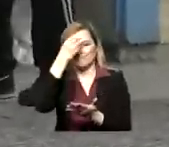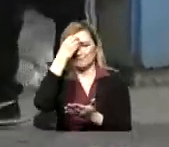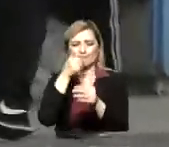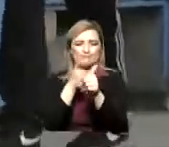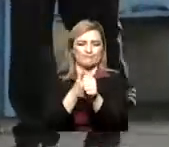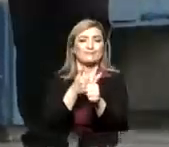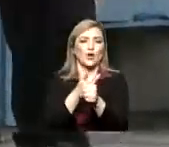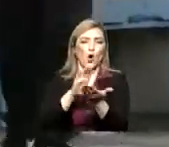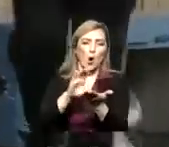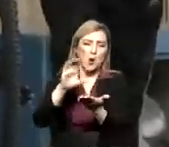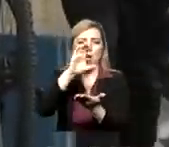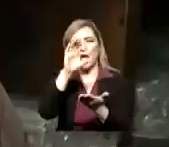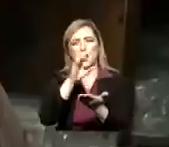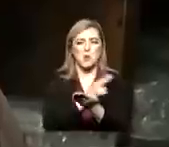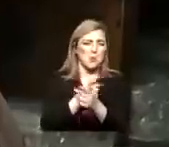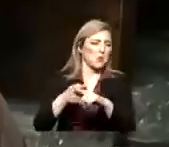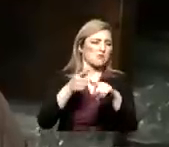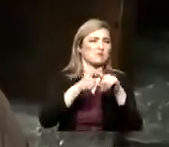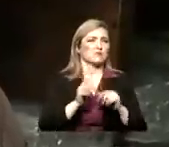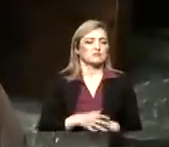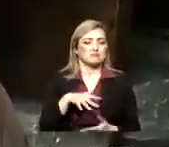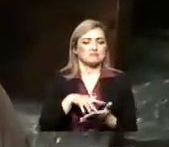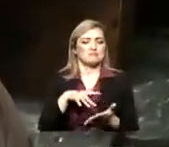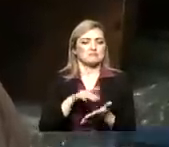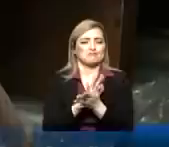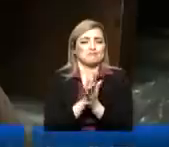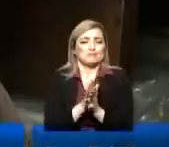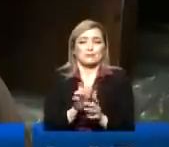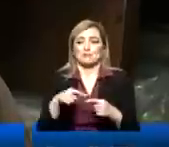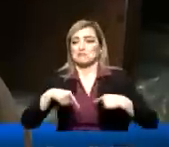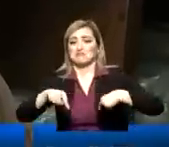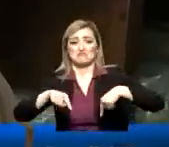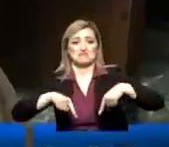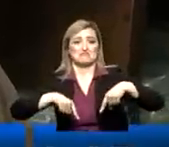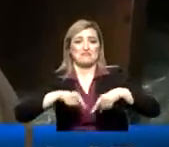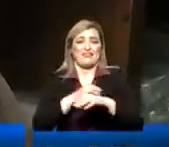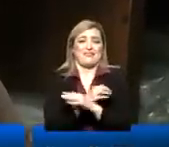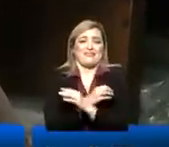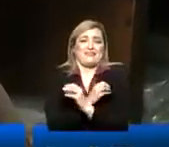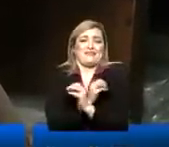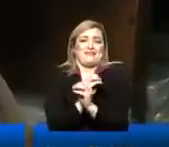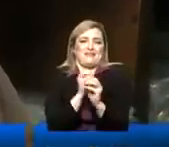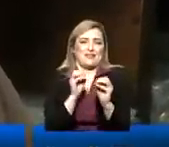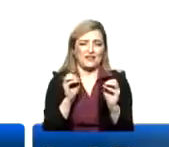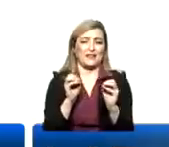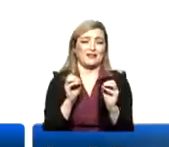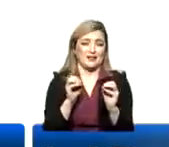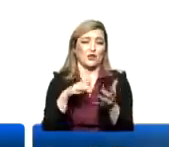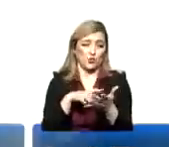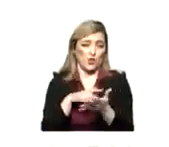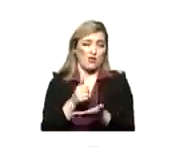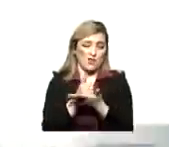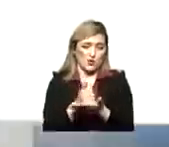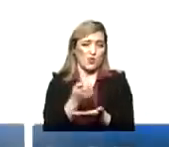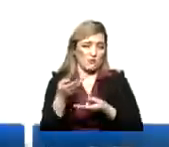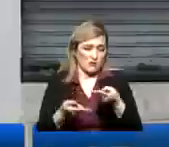ubicados en los alrededores del sector. Porque no hay estudiante, esto es muerto, o sea, el estudiante es lo que da aquí vida. Los